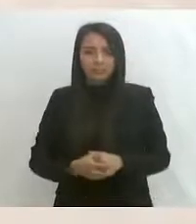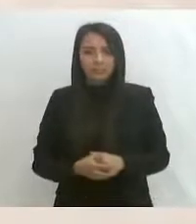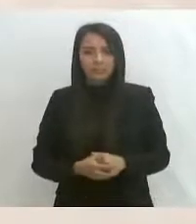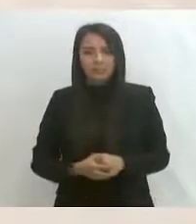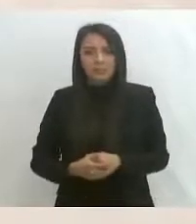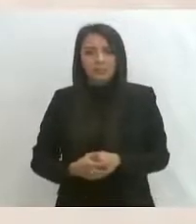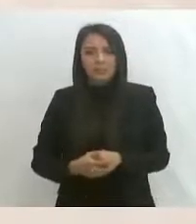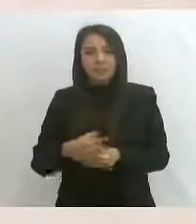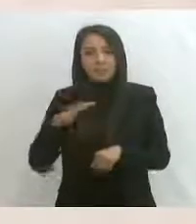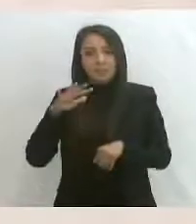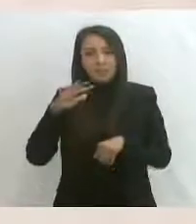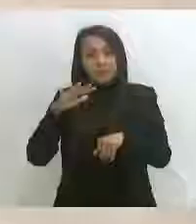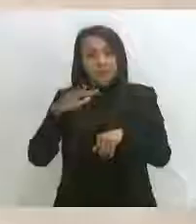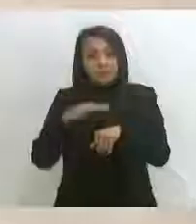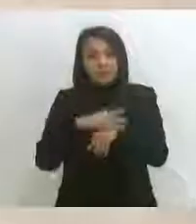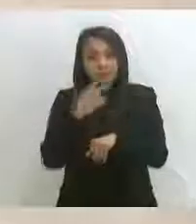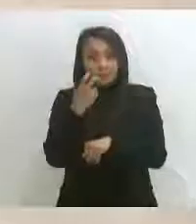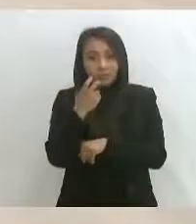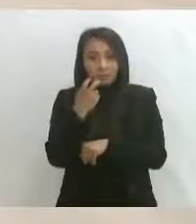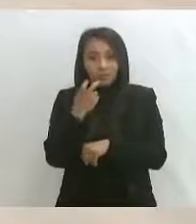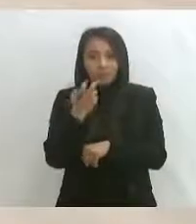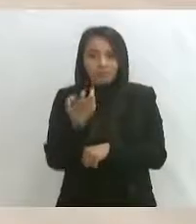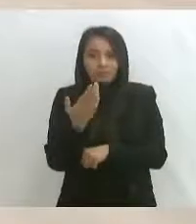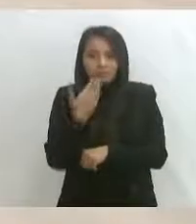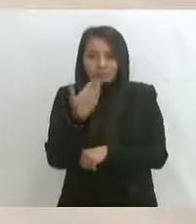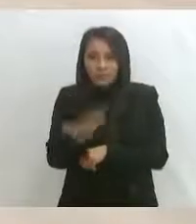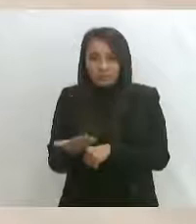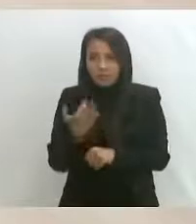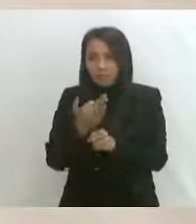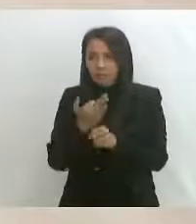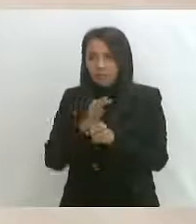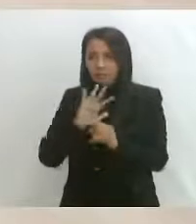eso, qué bien que se llegue a este acuerdo,